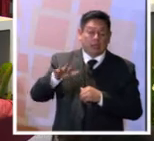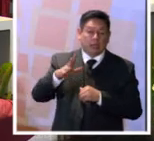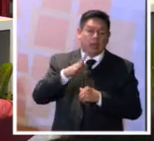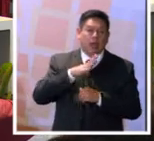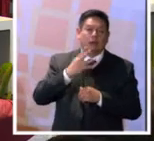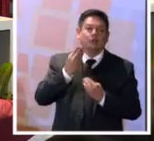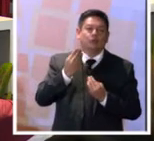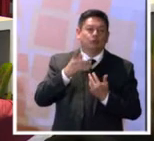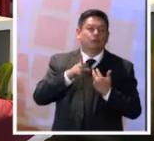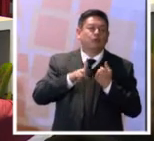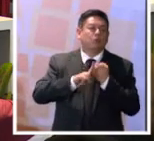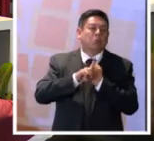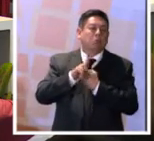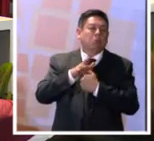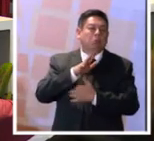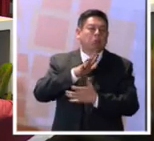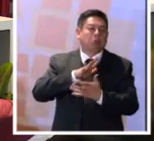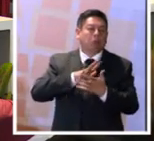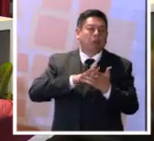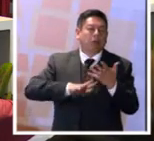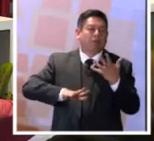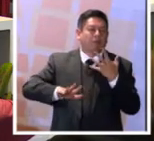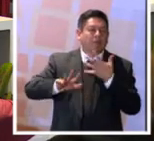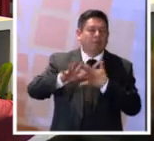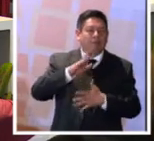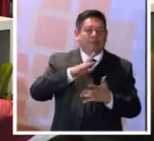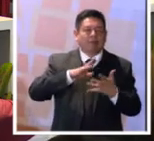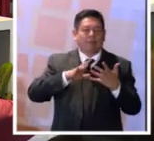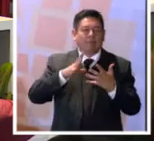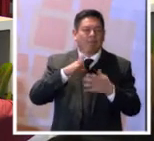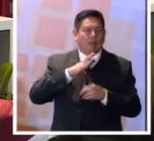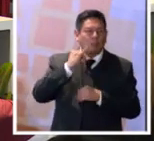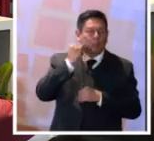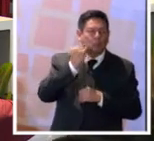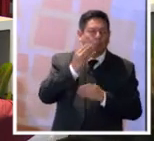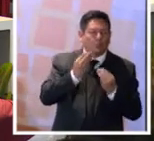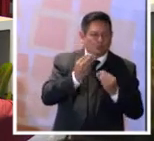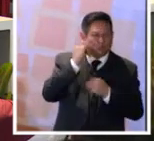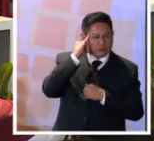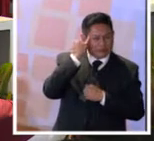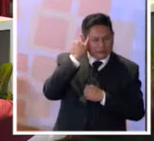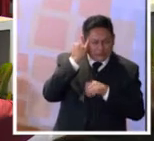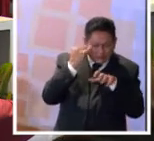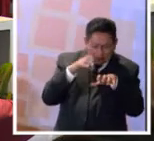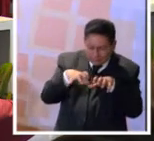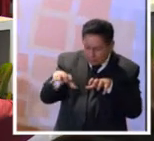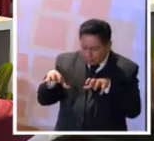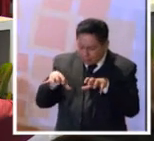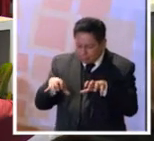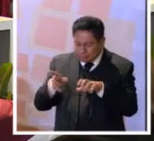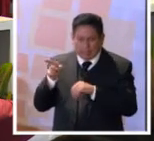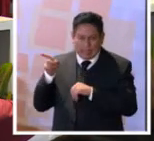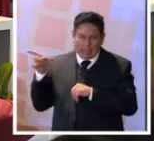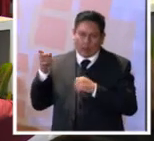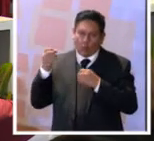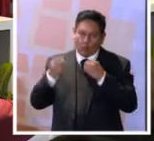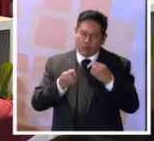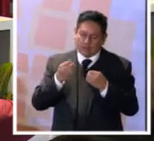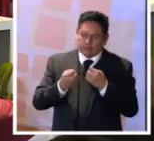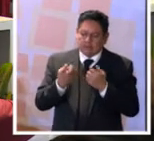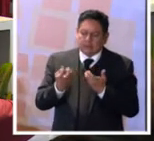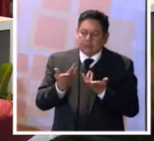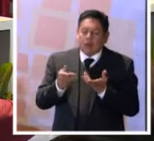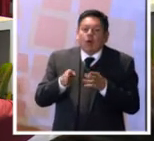hay un amplio asentamiento de pueblos y comunidades indígenas, y cómo articular la igualdad de